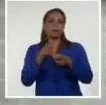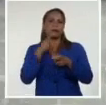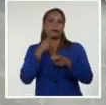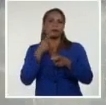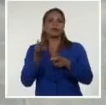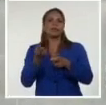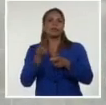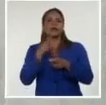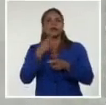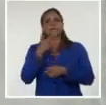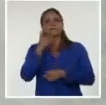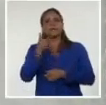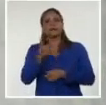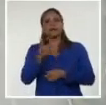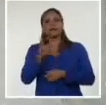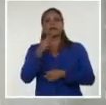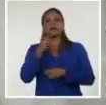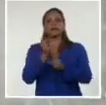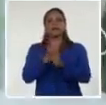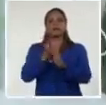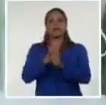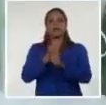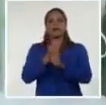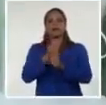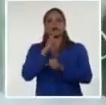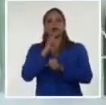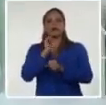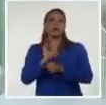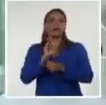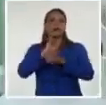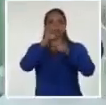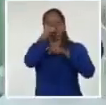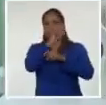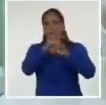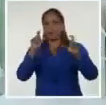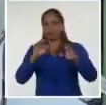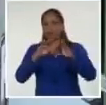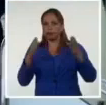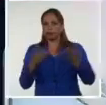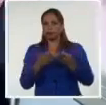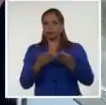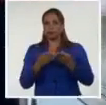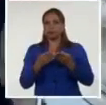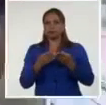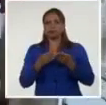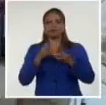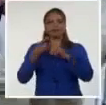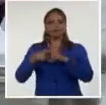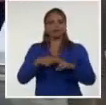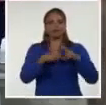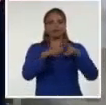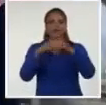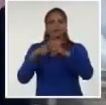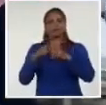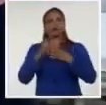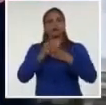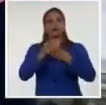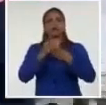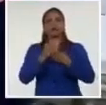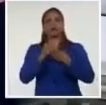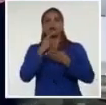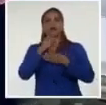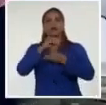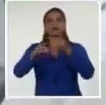carga del Hospital General Dr. Gustavo Aldereguía Lima, del que es centro anexo. Una remodelación permitirá instalar 15